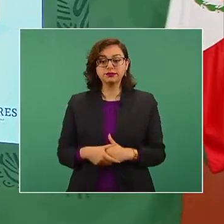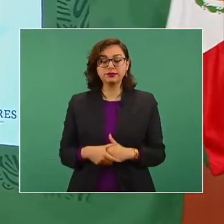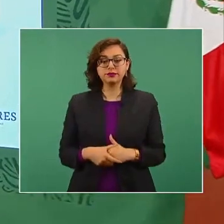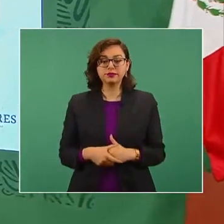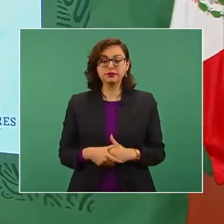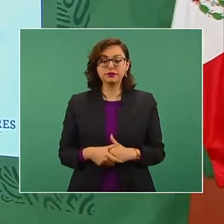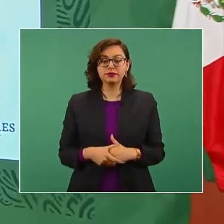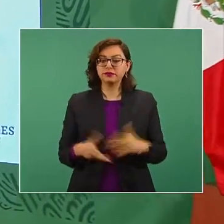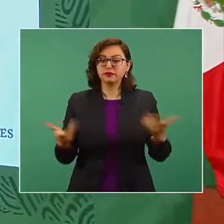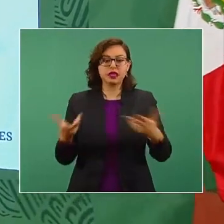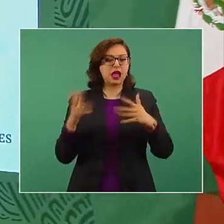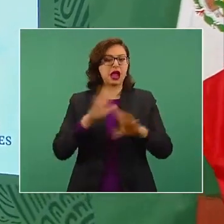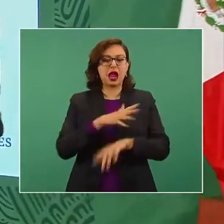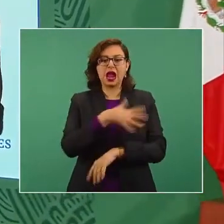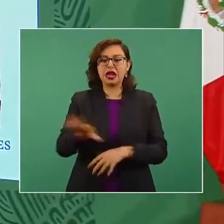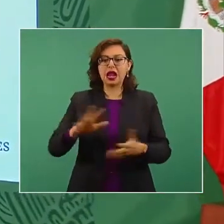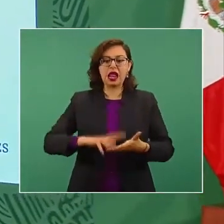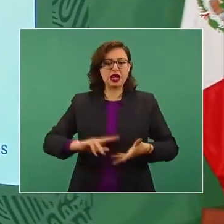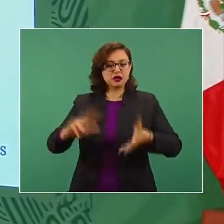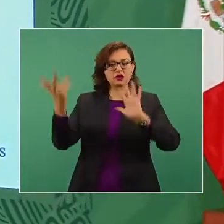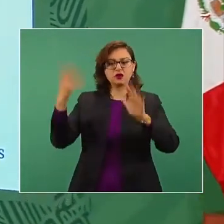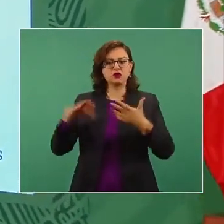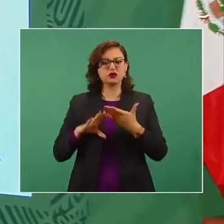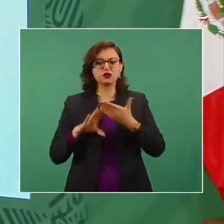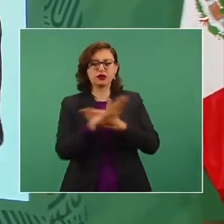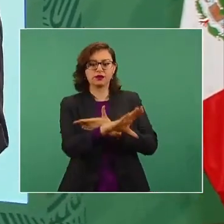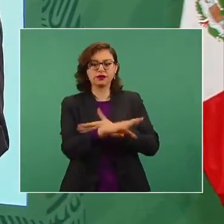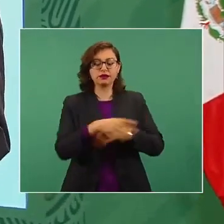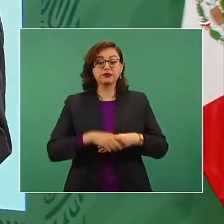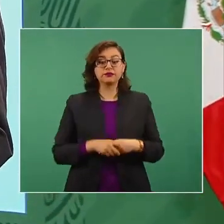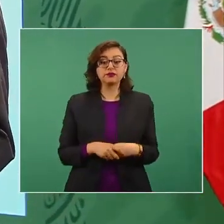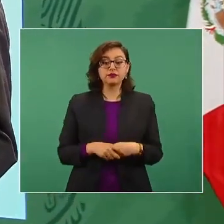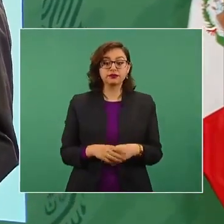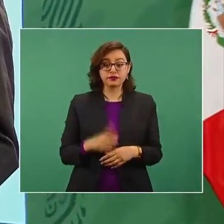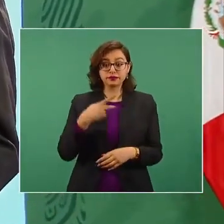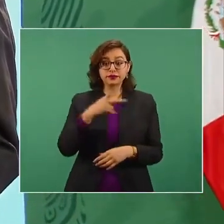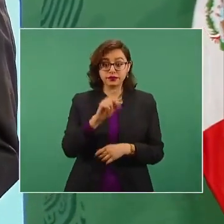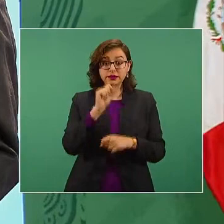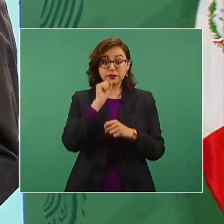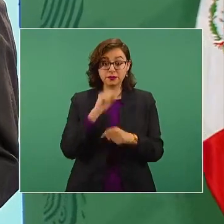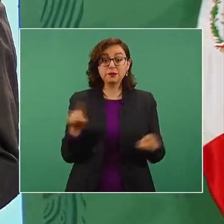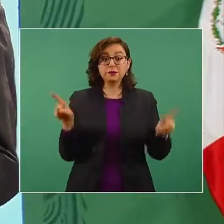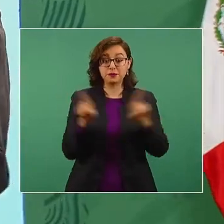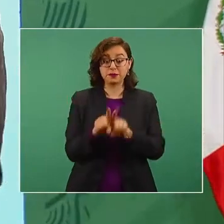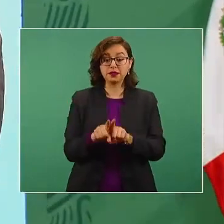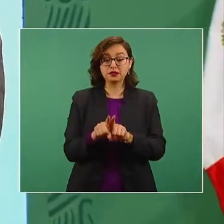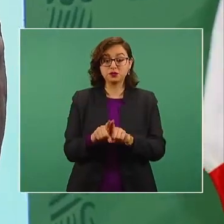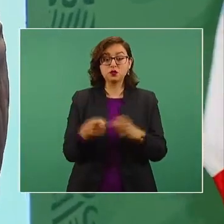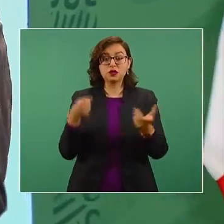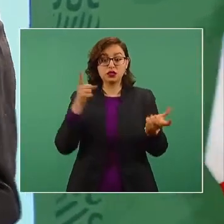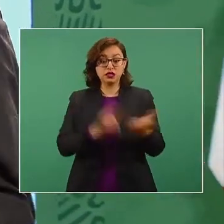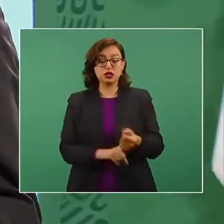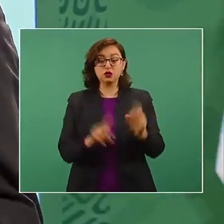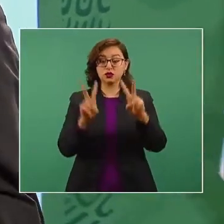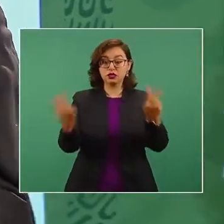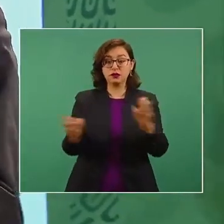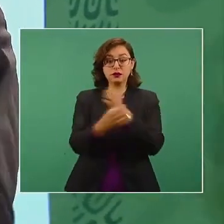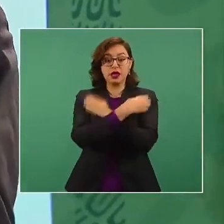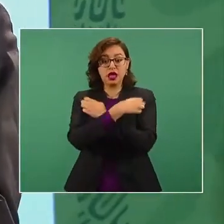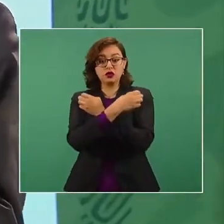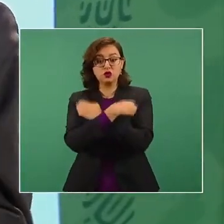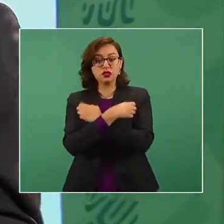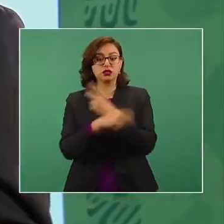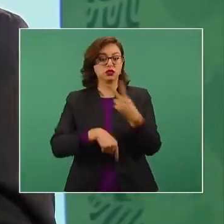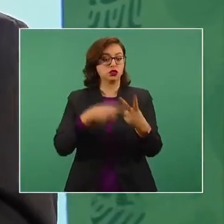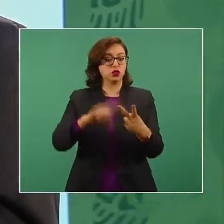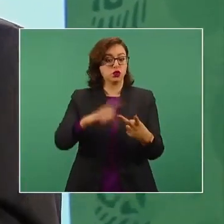en contra de la violencia a las mujeres, pero también qué estamos haciendo en lo educativo, en la